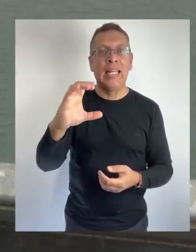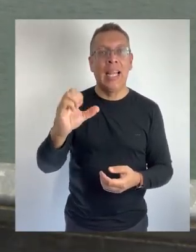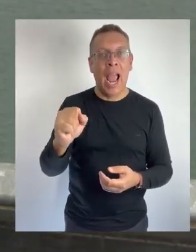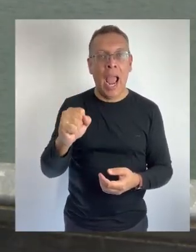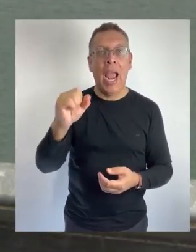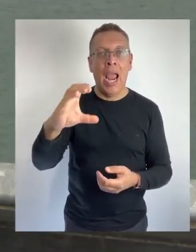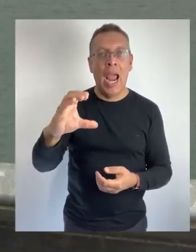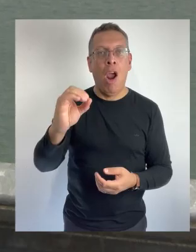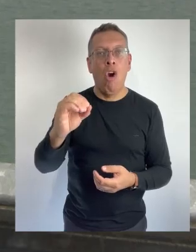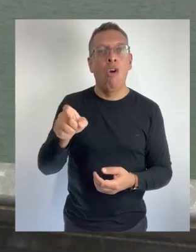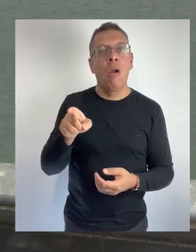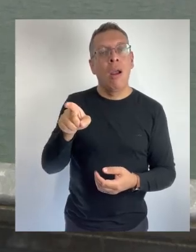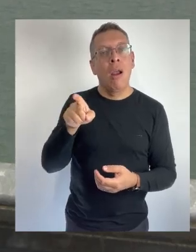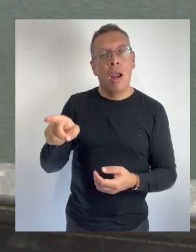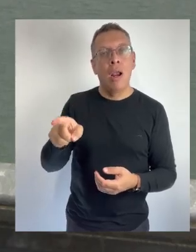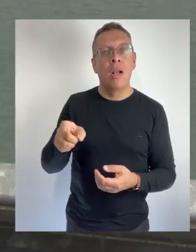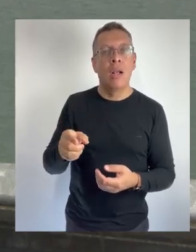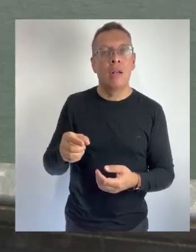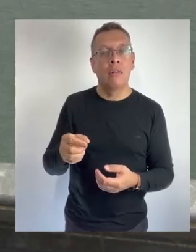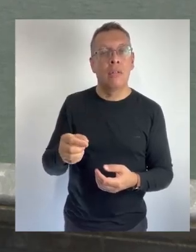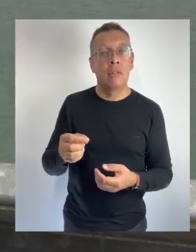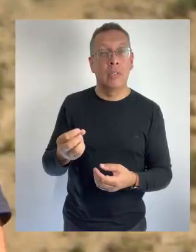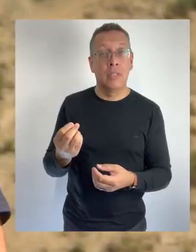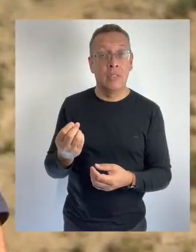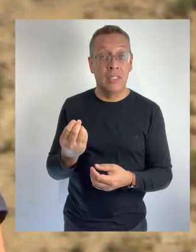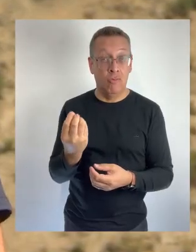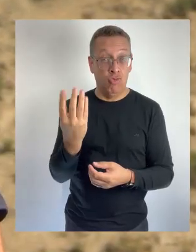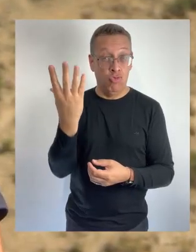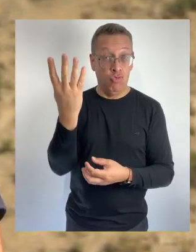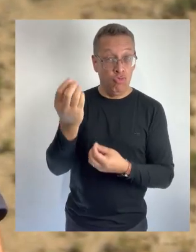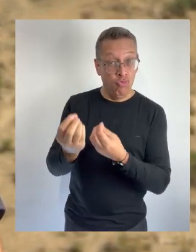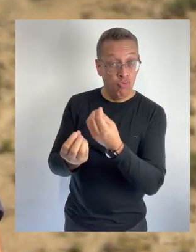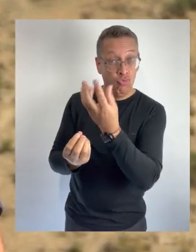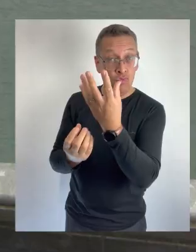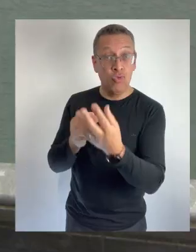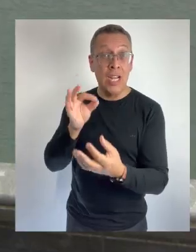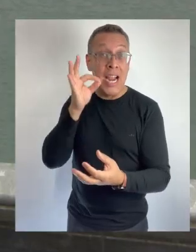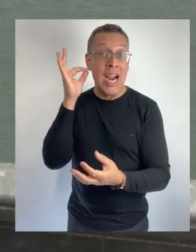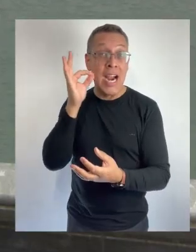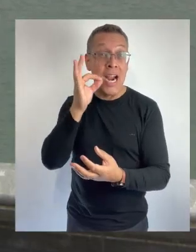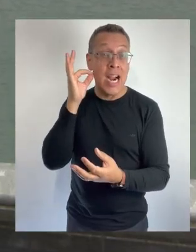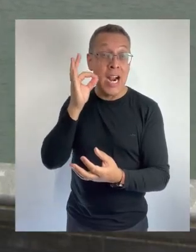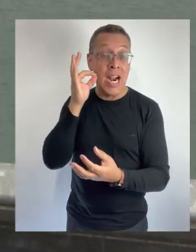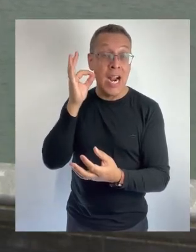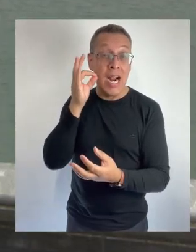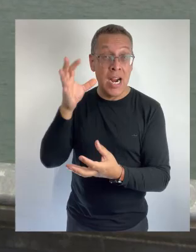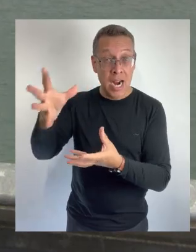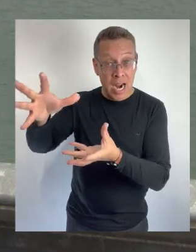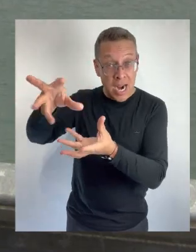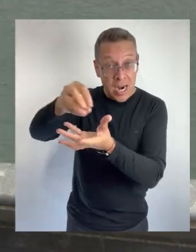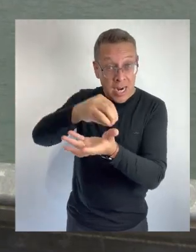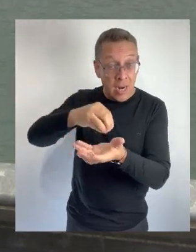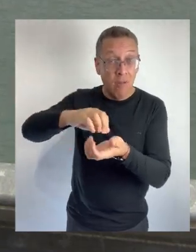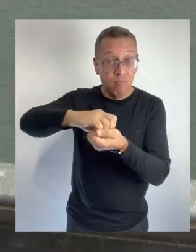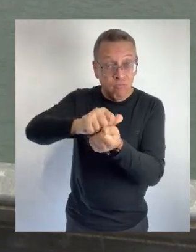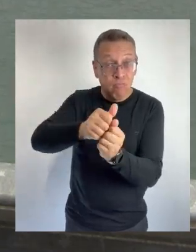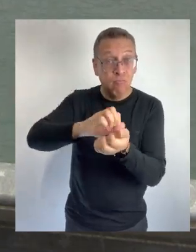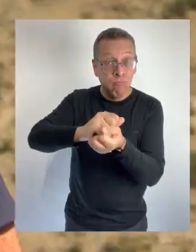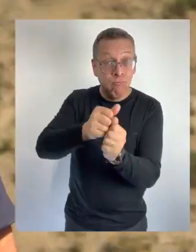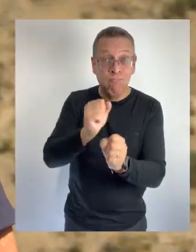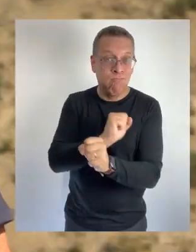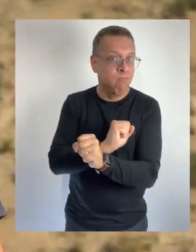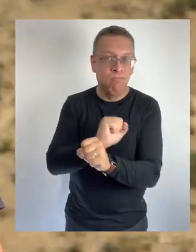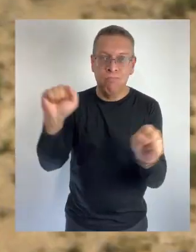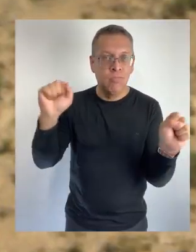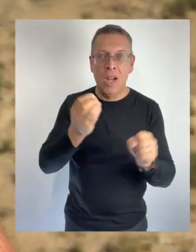trigo. Ya, ¿tú te manejas en esa parte? Sí, ¿sí? Yo preparo a veces clases de cocina por celíacos.